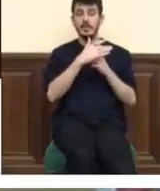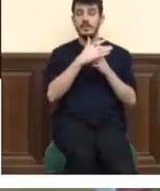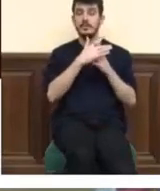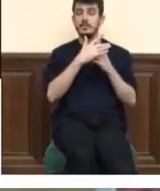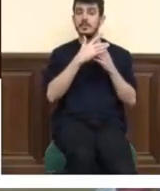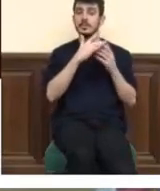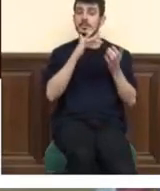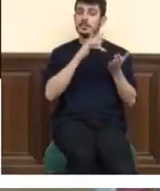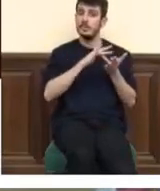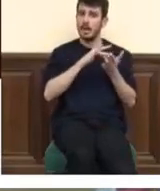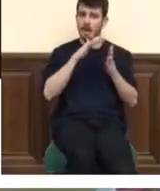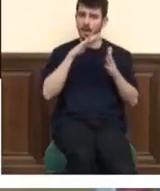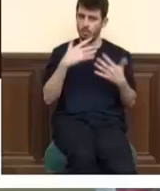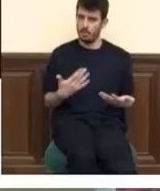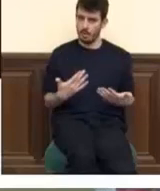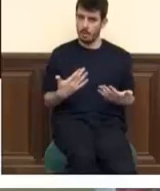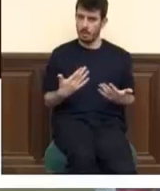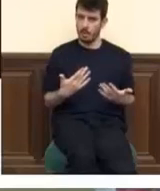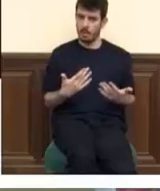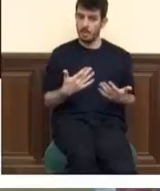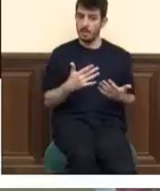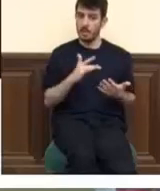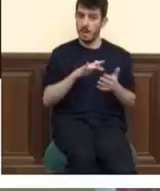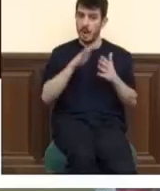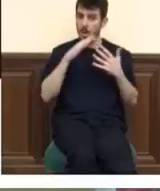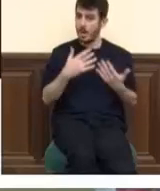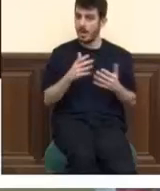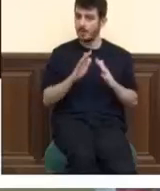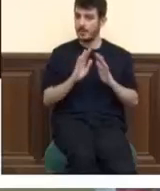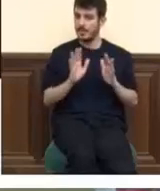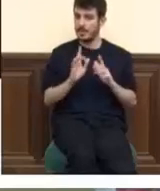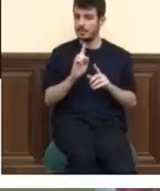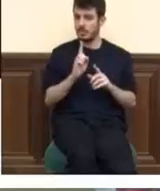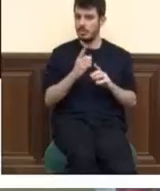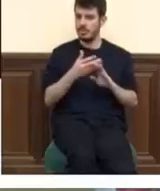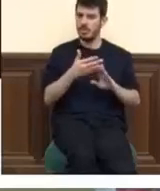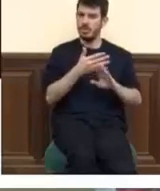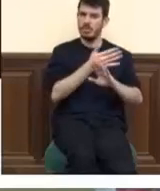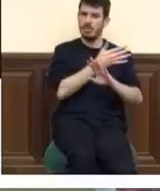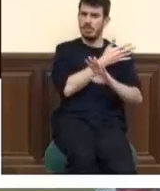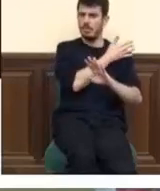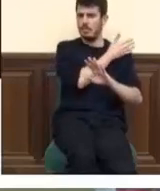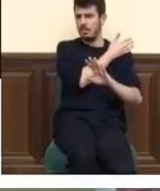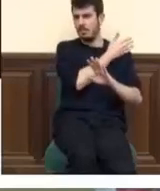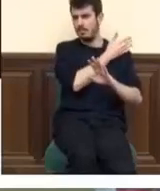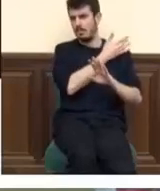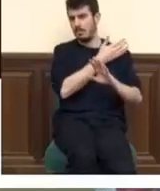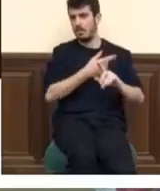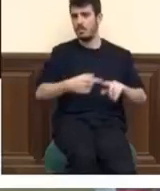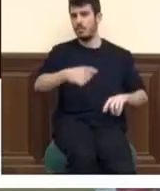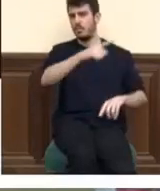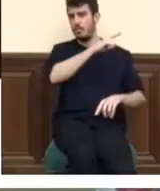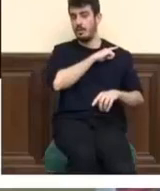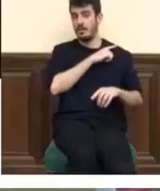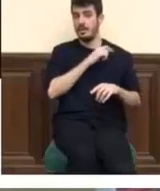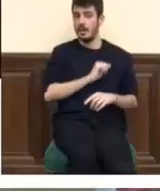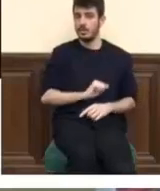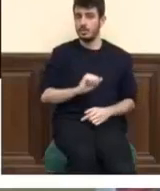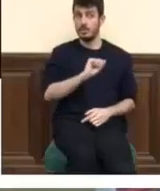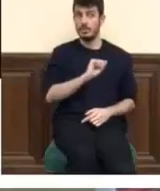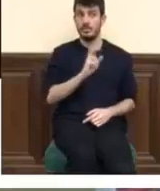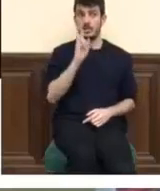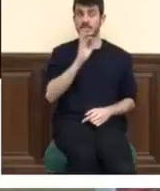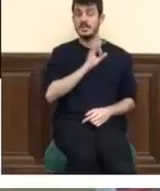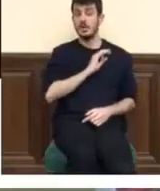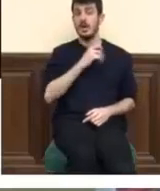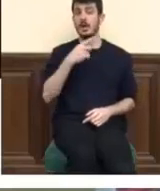sufrimos actualmente y que llevamos sufriendo los madrileños demasiados años. Mira usted, de verdad, señora